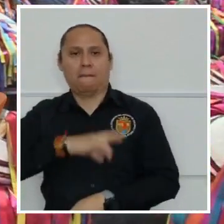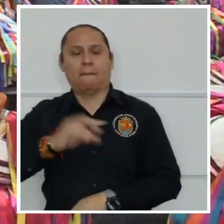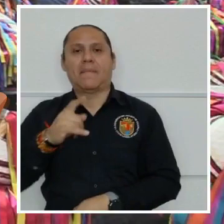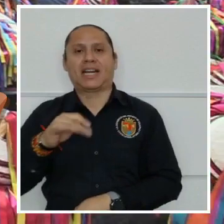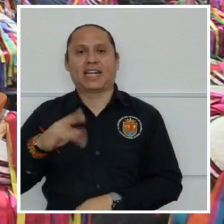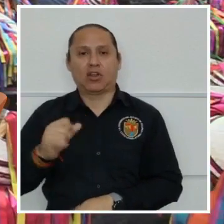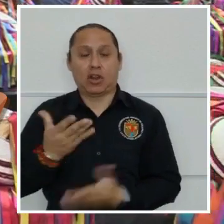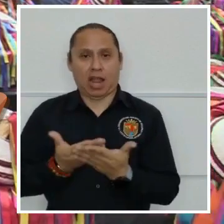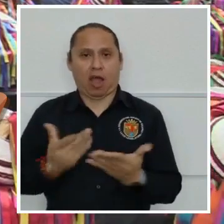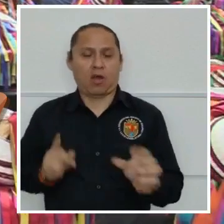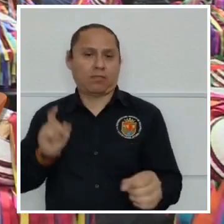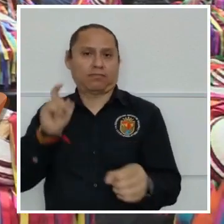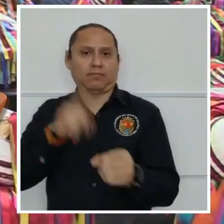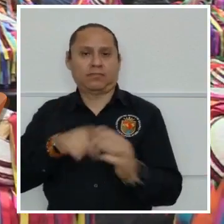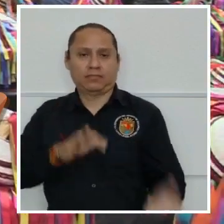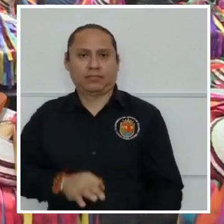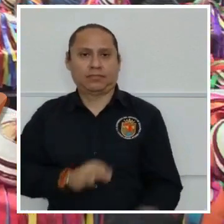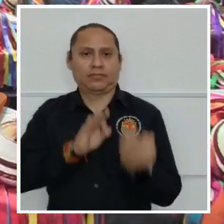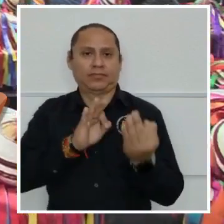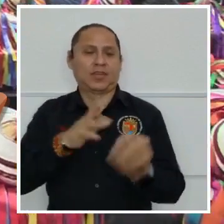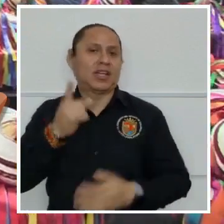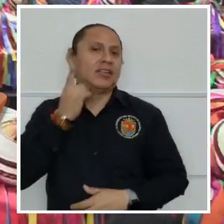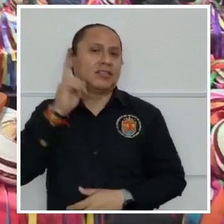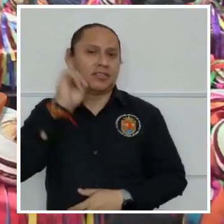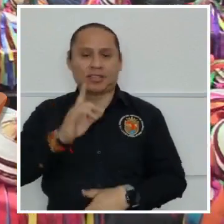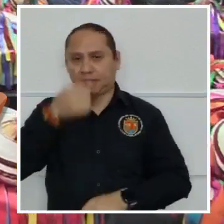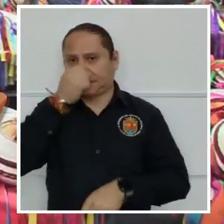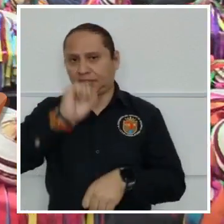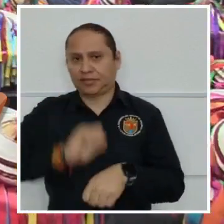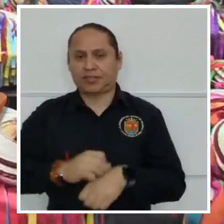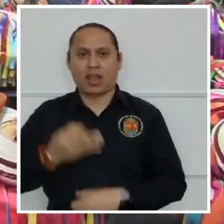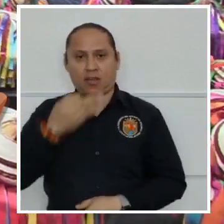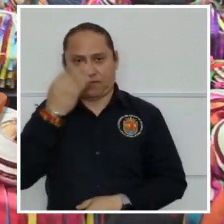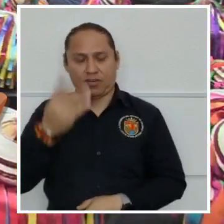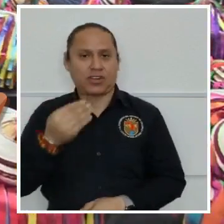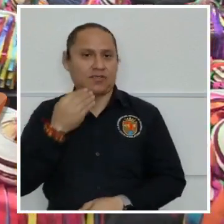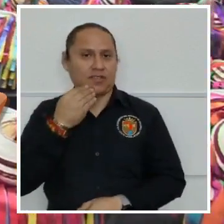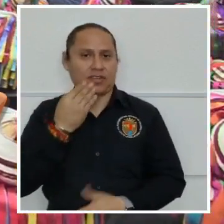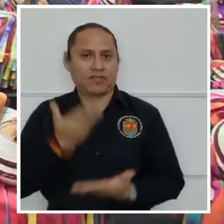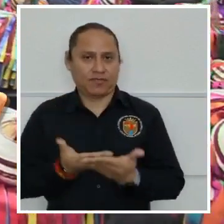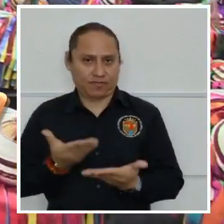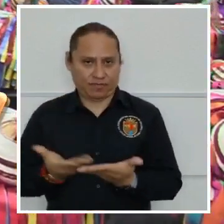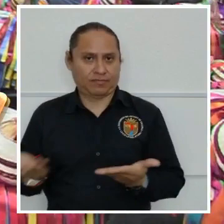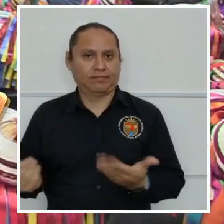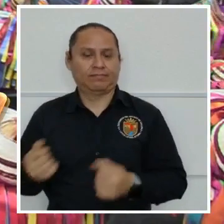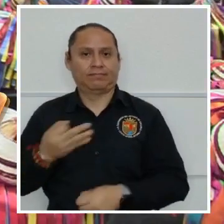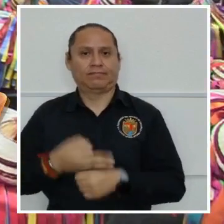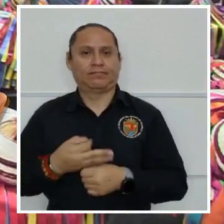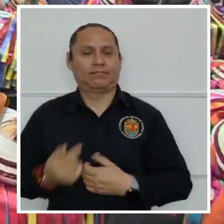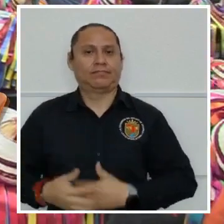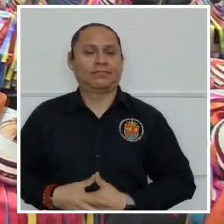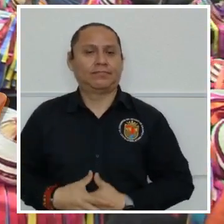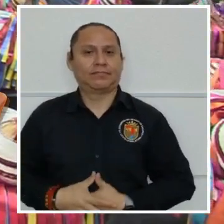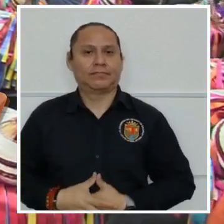sírvanse inscribirse personalmente ante la diputada secretaria Flor de María Esponda Torres.